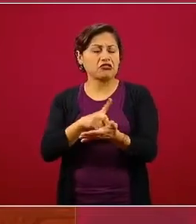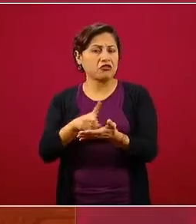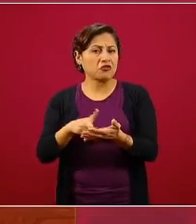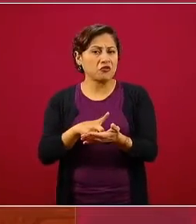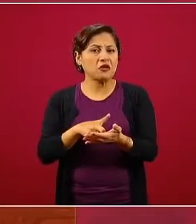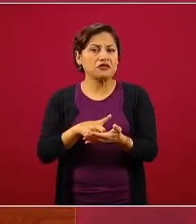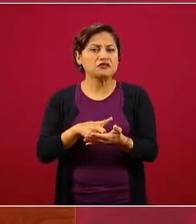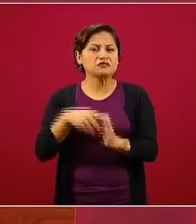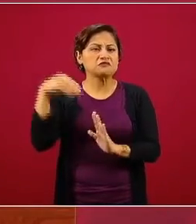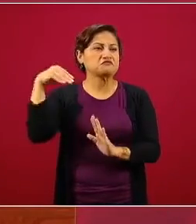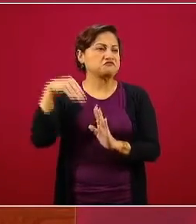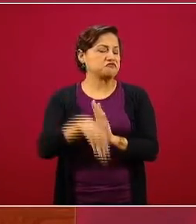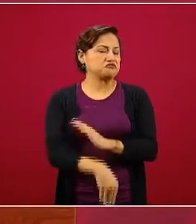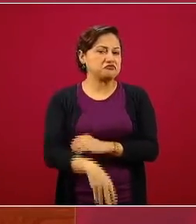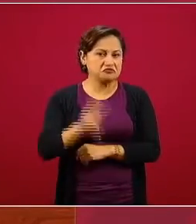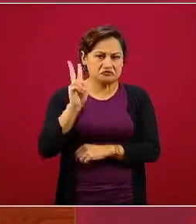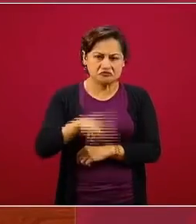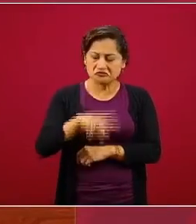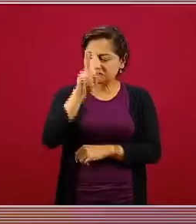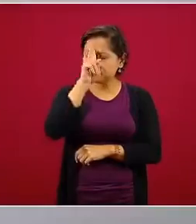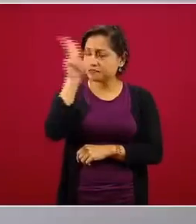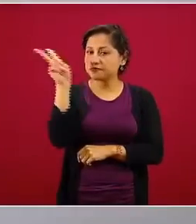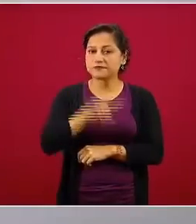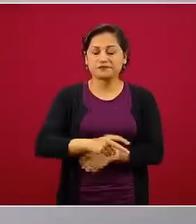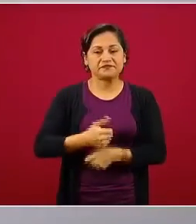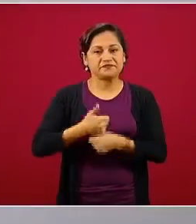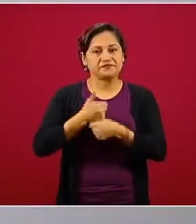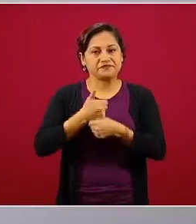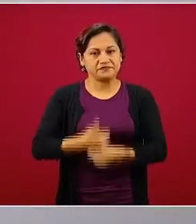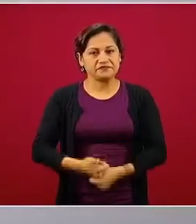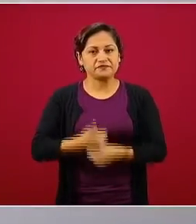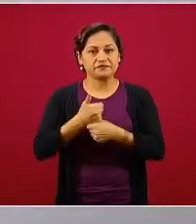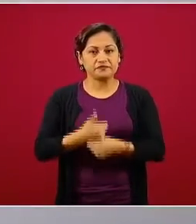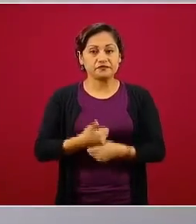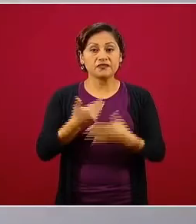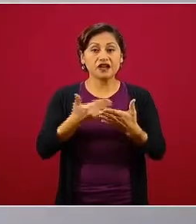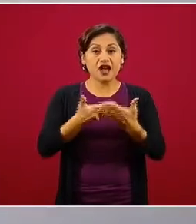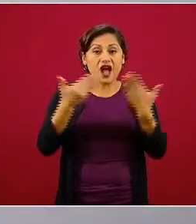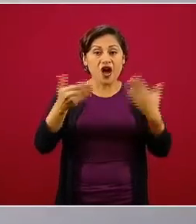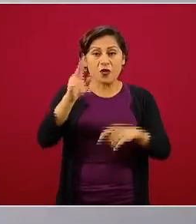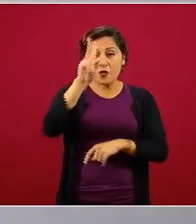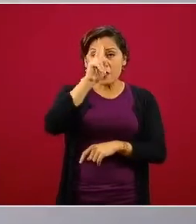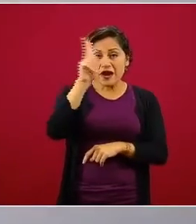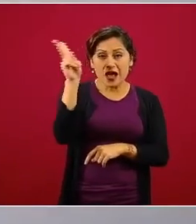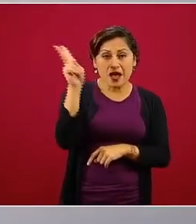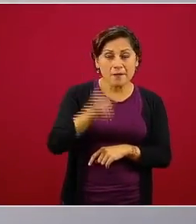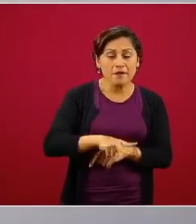más ahora con las drogas sintéticas,